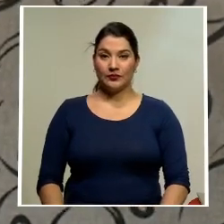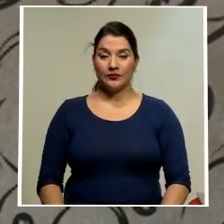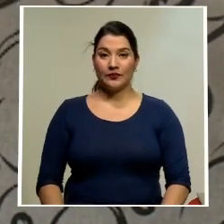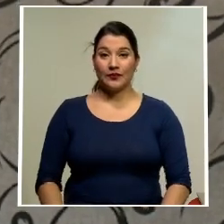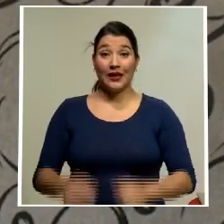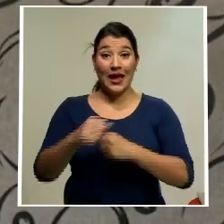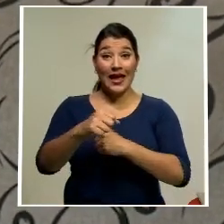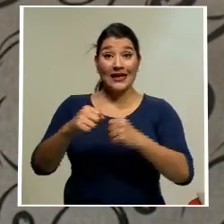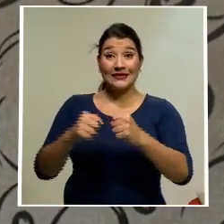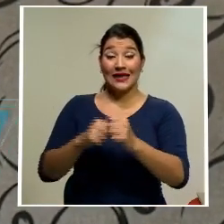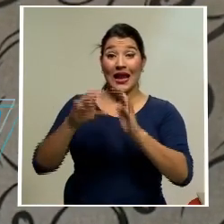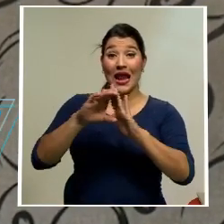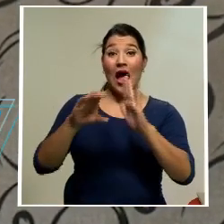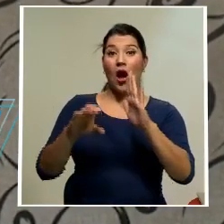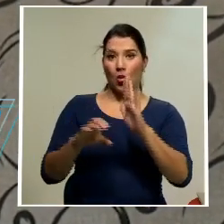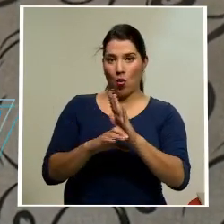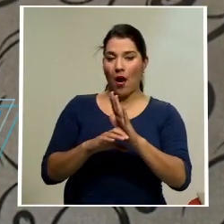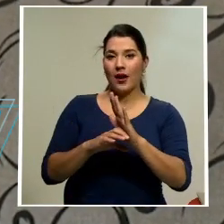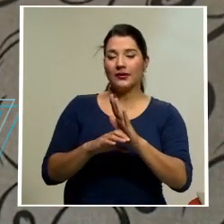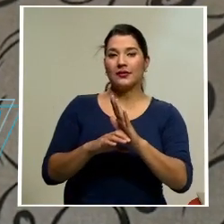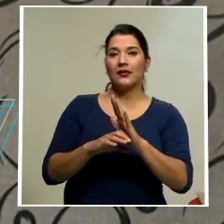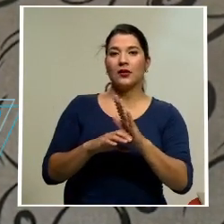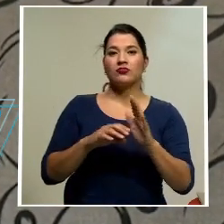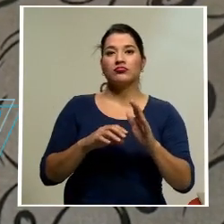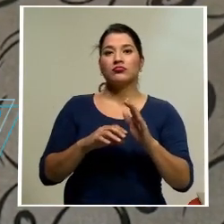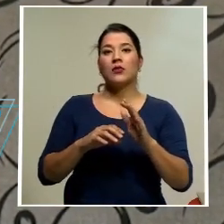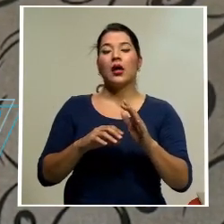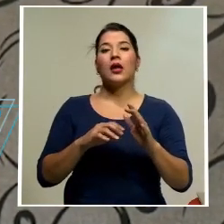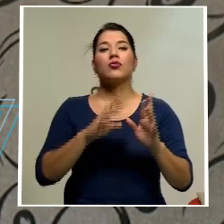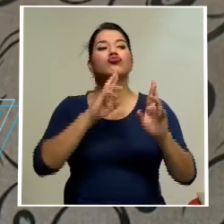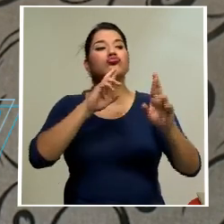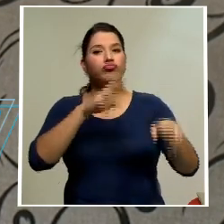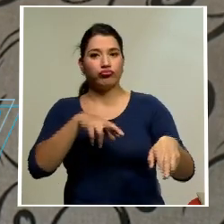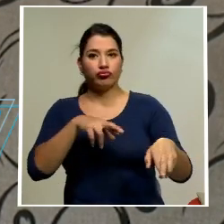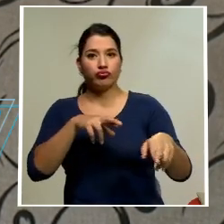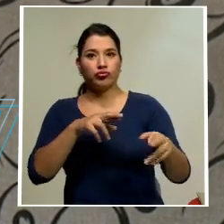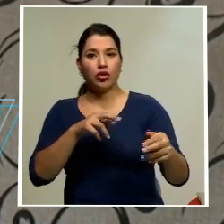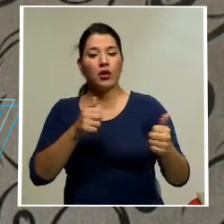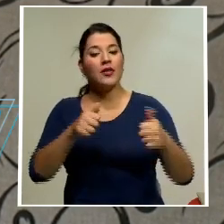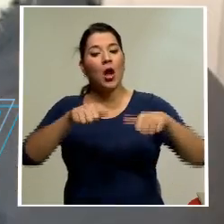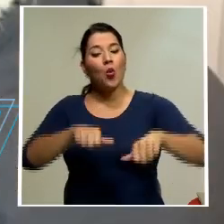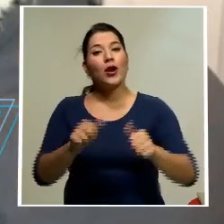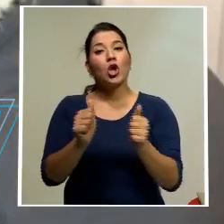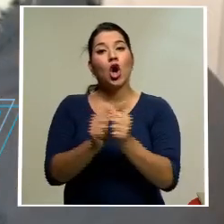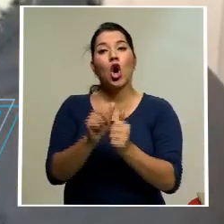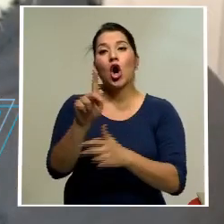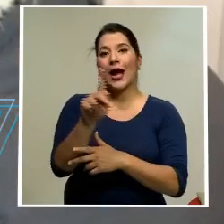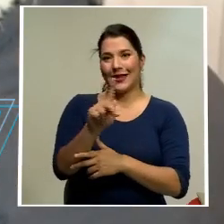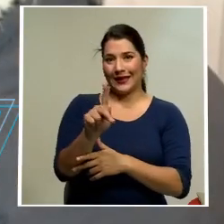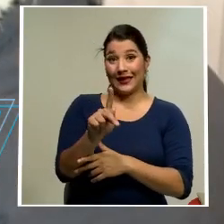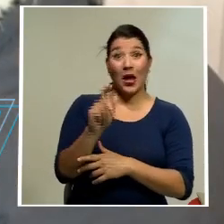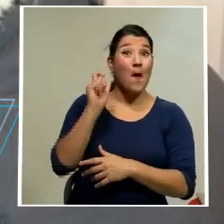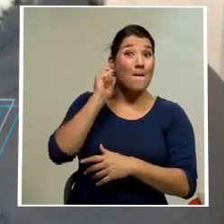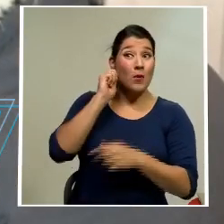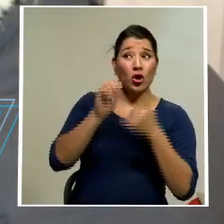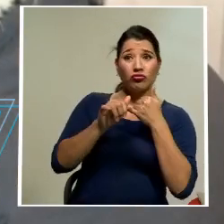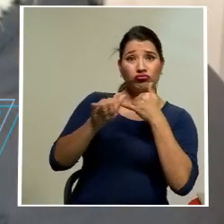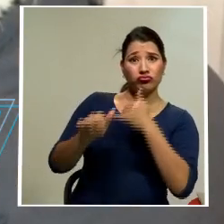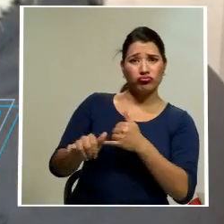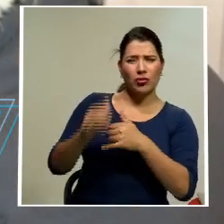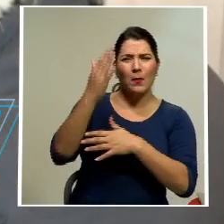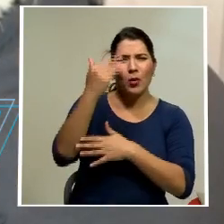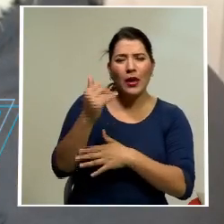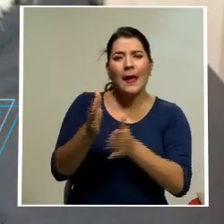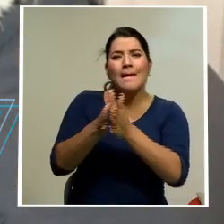La Sala Constitucional falló a favor de Catherine Salazar, una mujer trans que había interpuesto un recurso de amparo para que Migración y Extranjería modificara